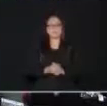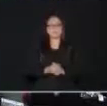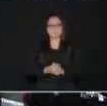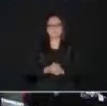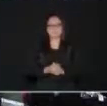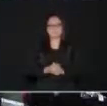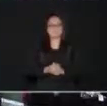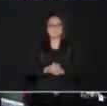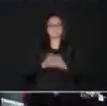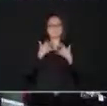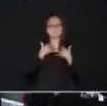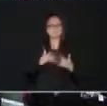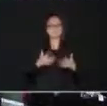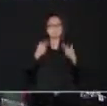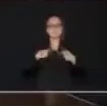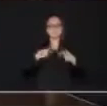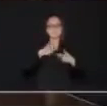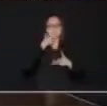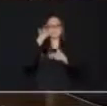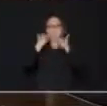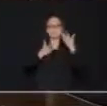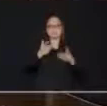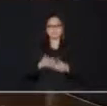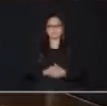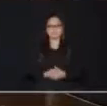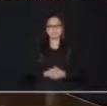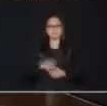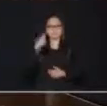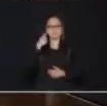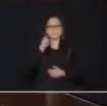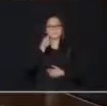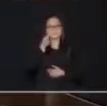malo, no es malo. Yo no veo que fuera contrario